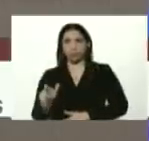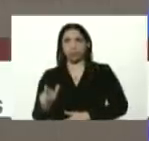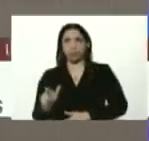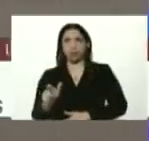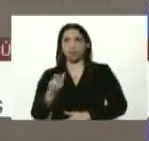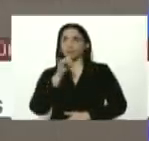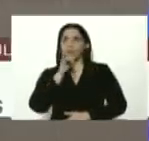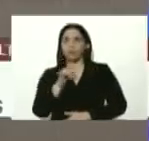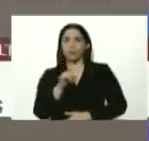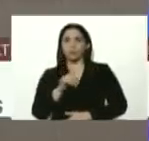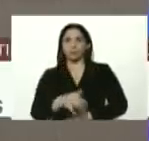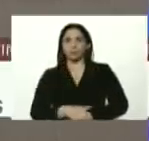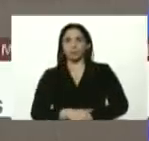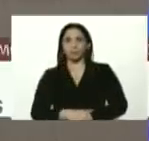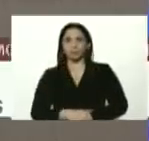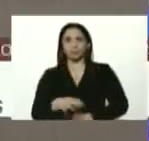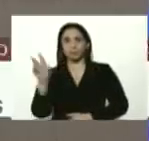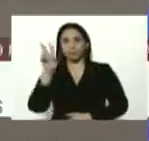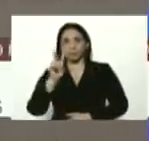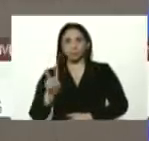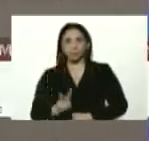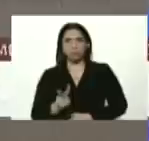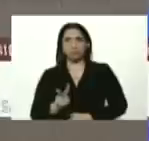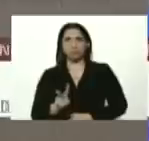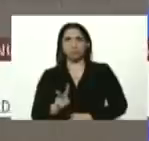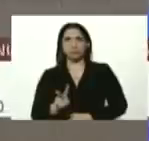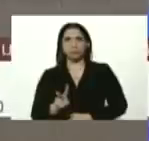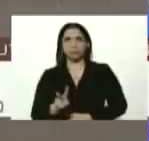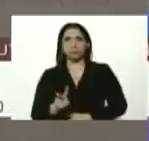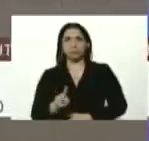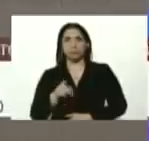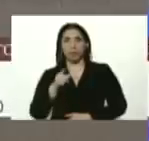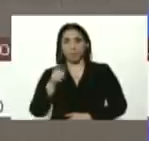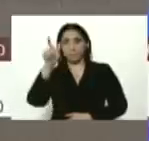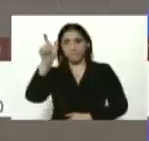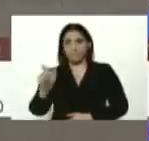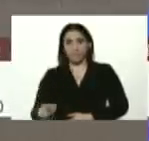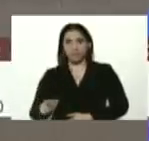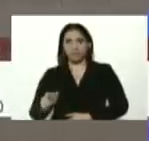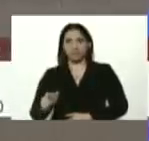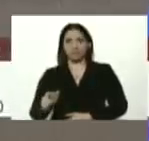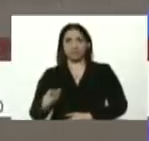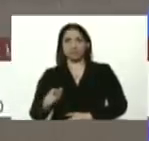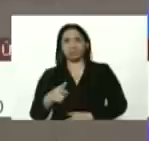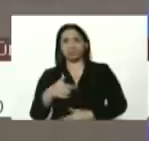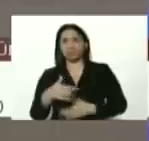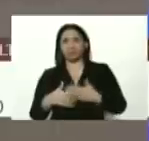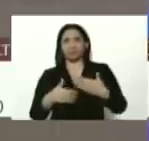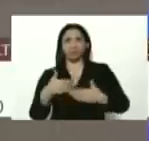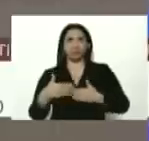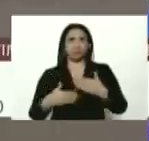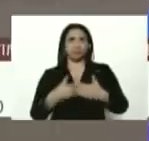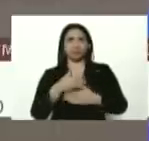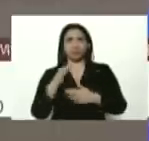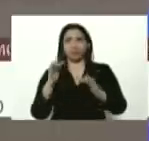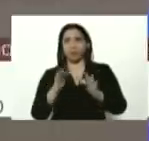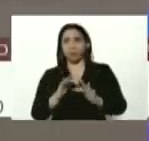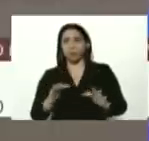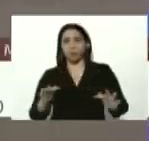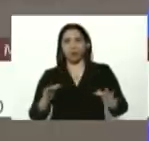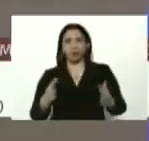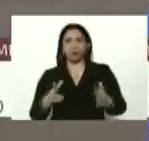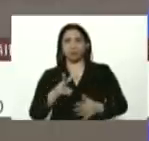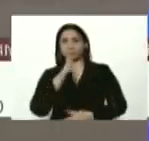reportó en Venezuela. Este fue un paciente que evolucionó de manera muy tórpida,